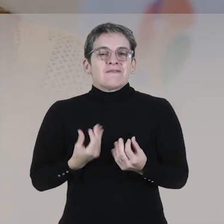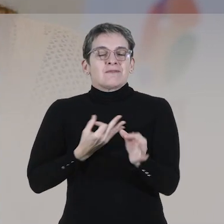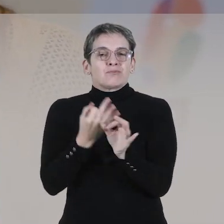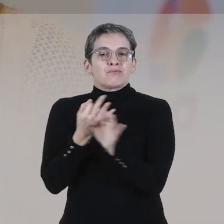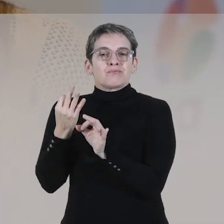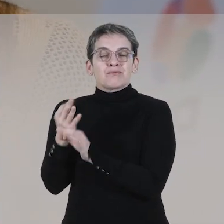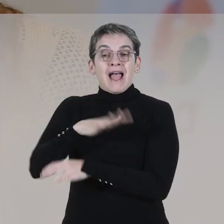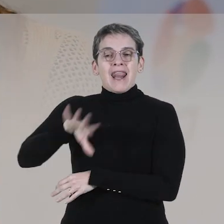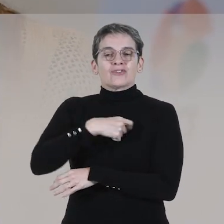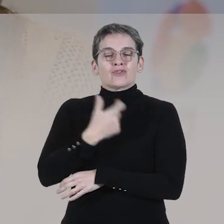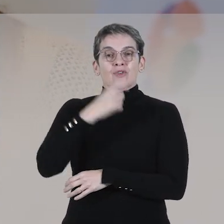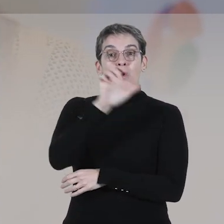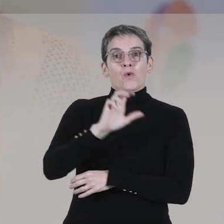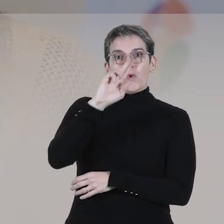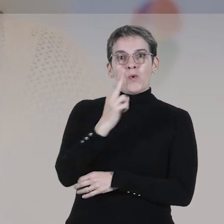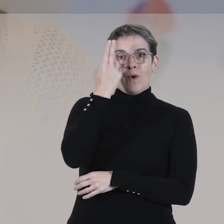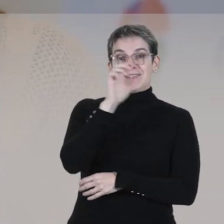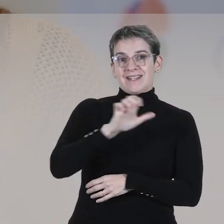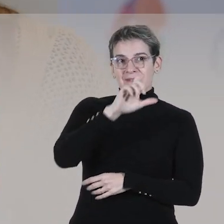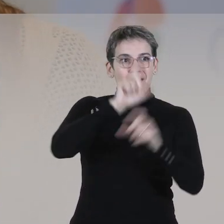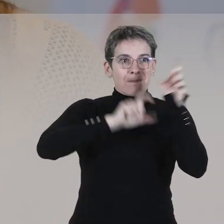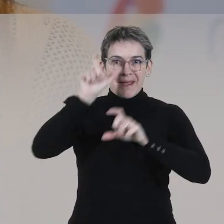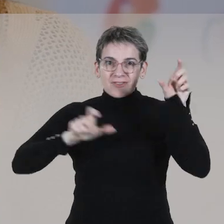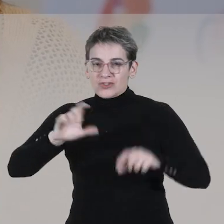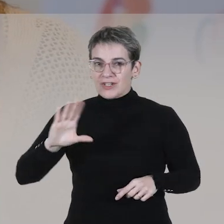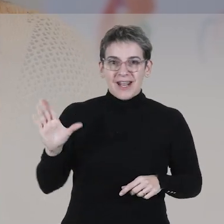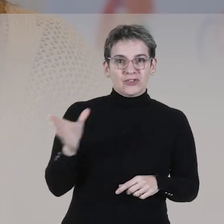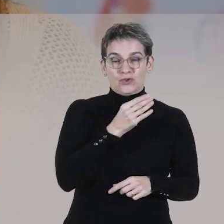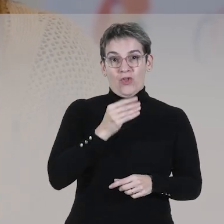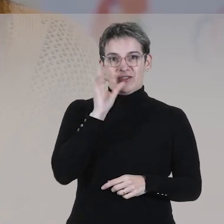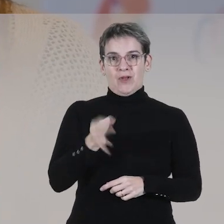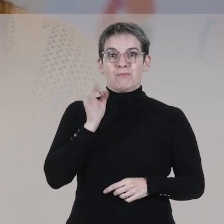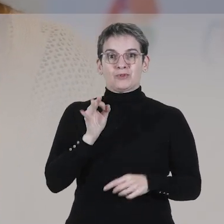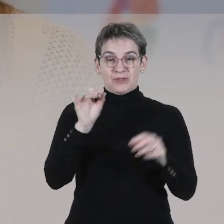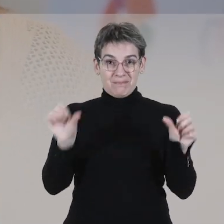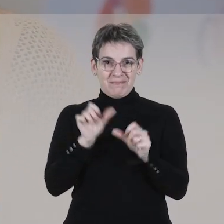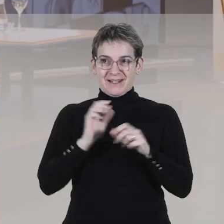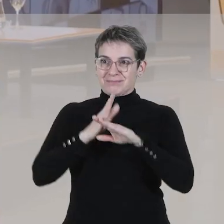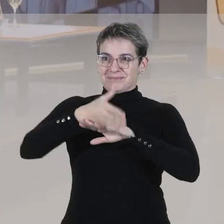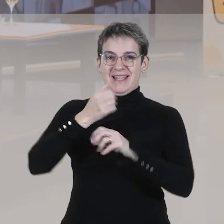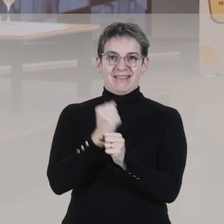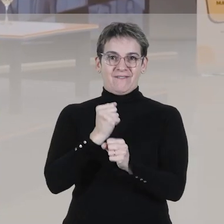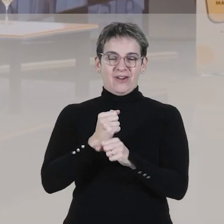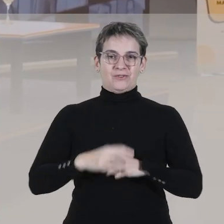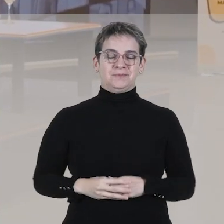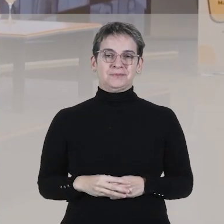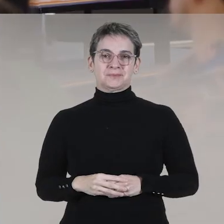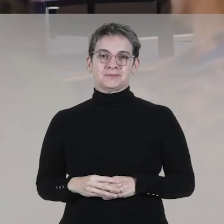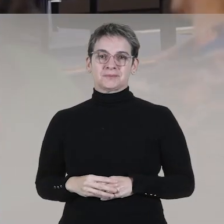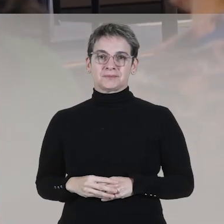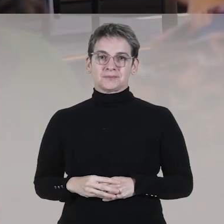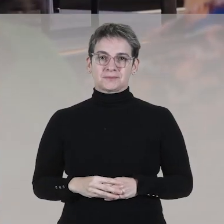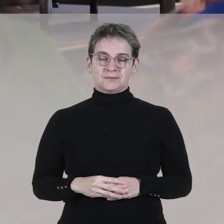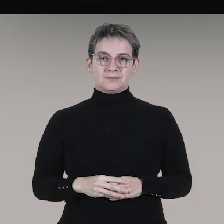la sociedad uruguaya y a las empresas y a todas las personas de que todos debemos tener las mismas oportunidades para acceder al mercado de trabajo.